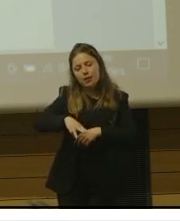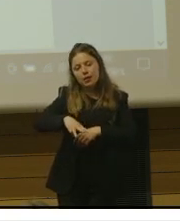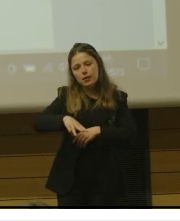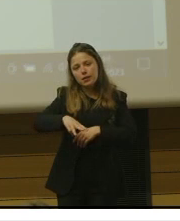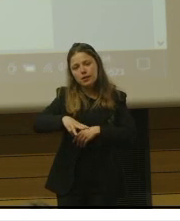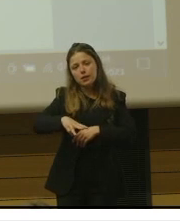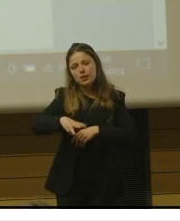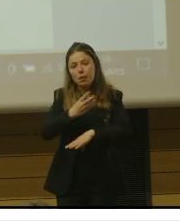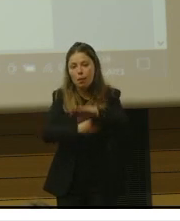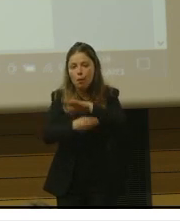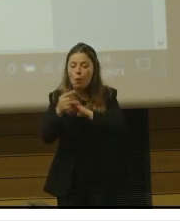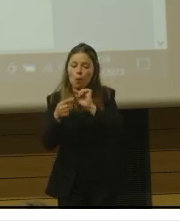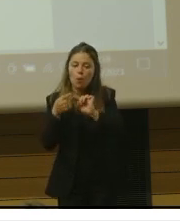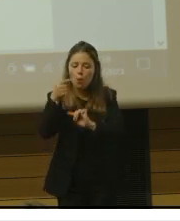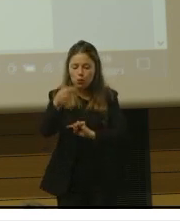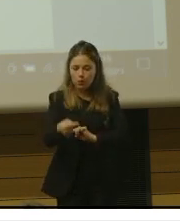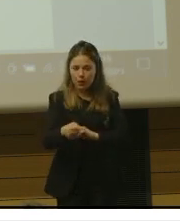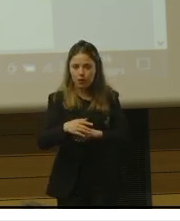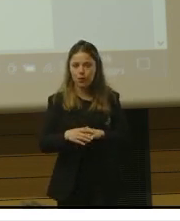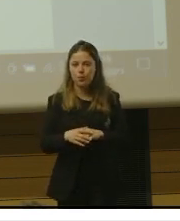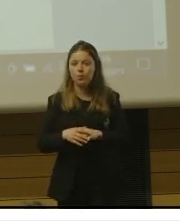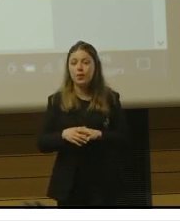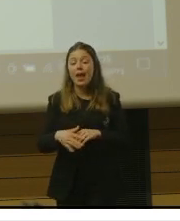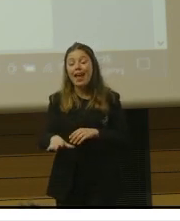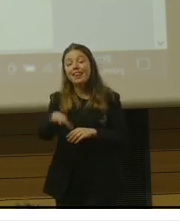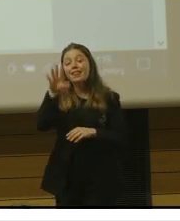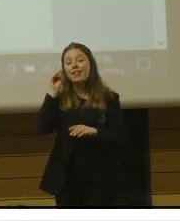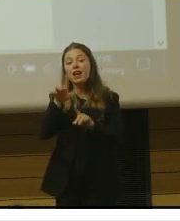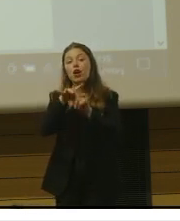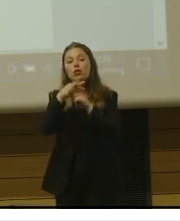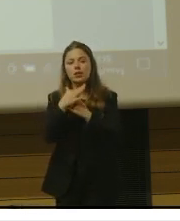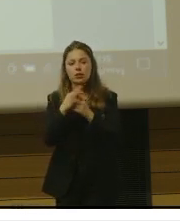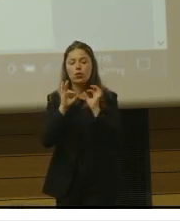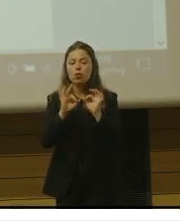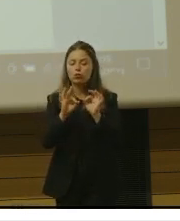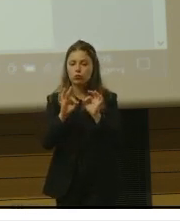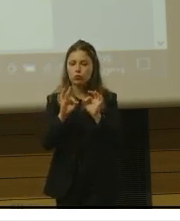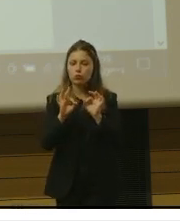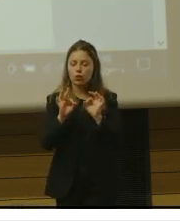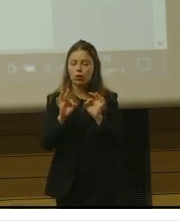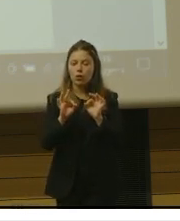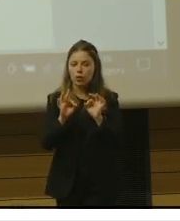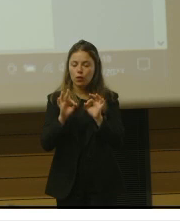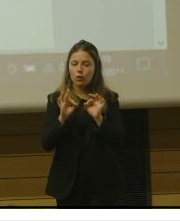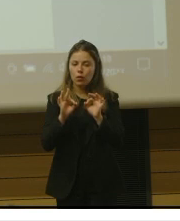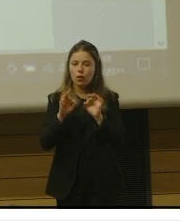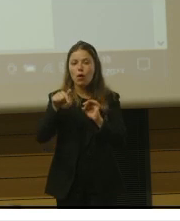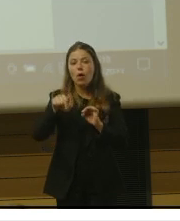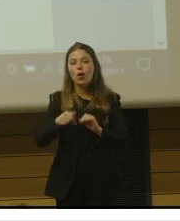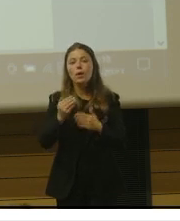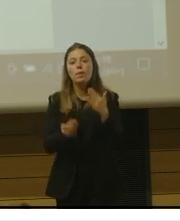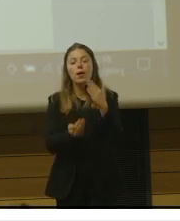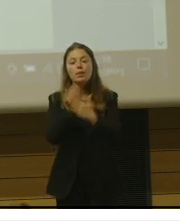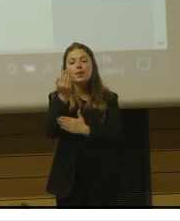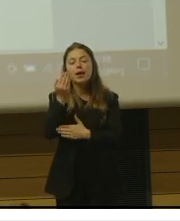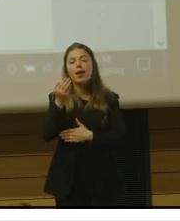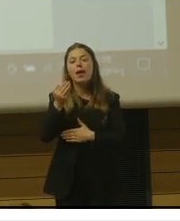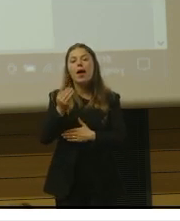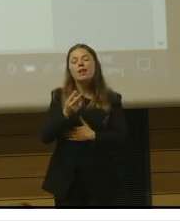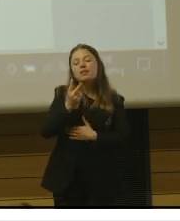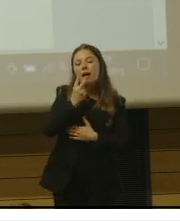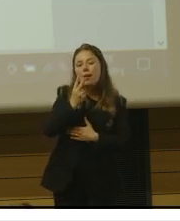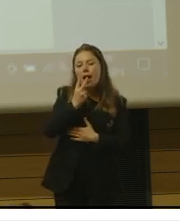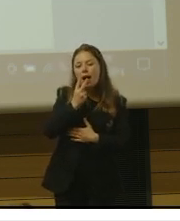ese posparto. Hay que entender el contexto en el que se produce esta recaída, ¿no? Hoy por la mañana se decía, ¿no? Bueno, es que el